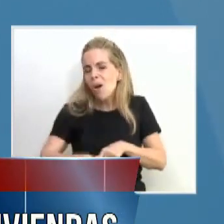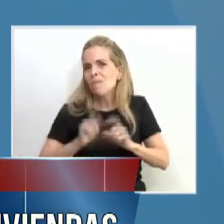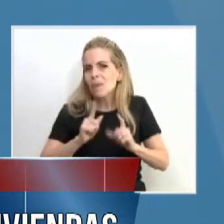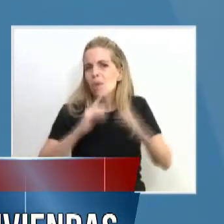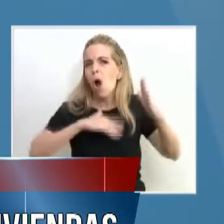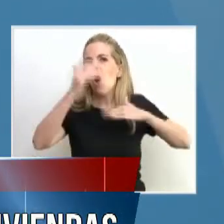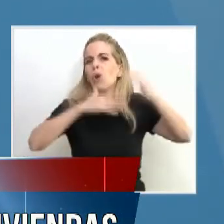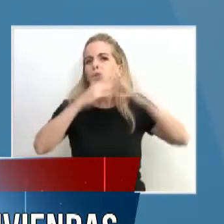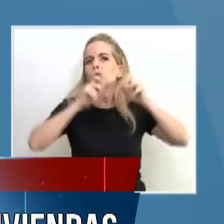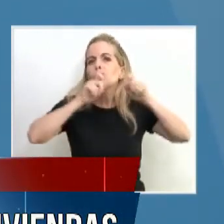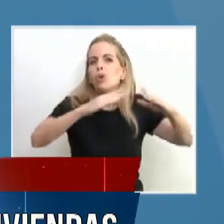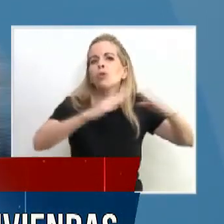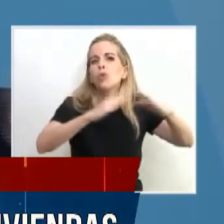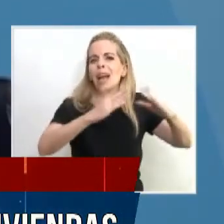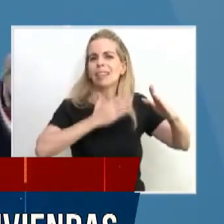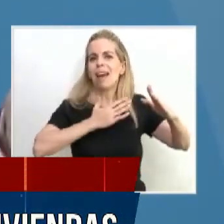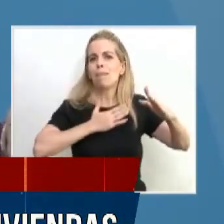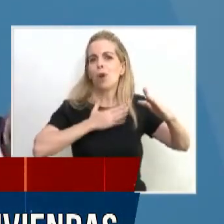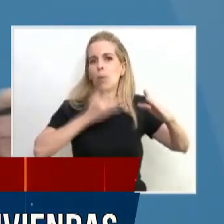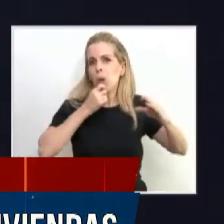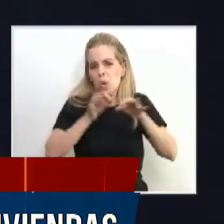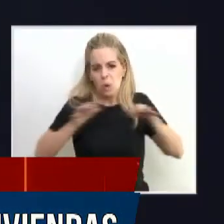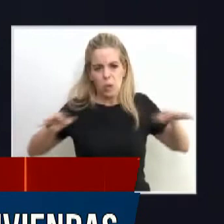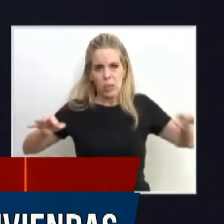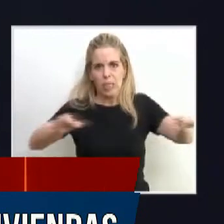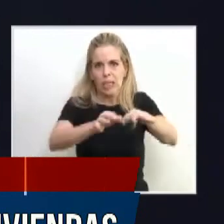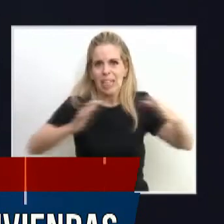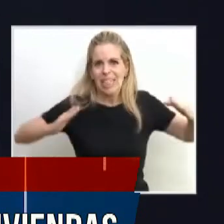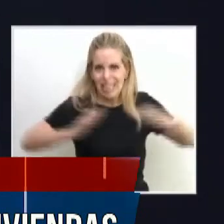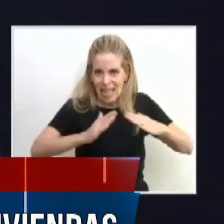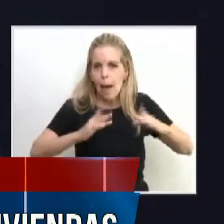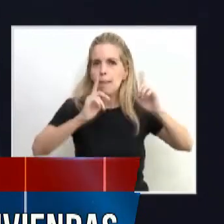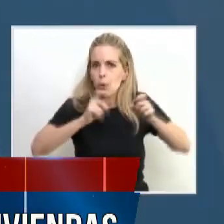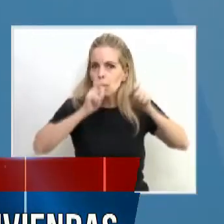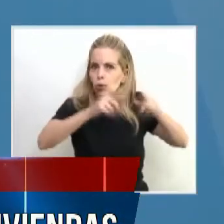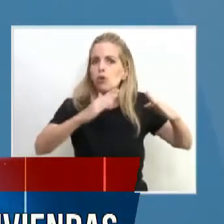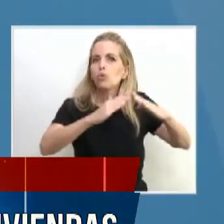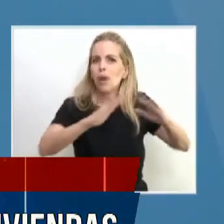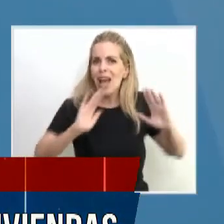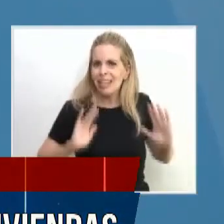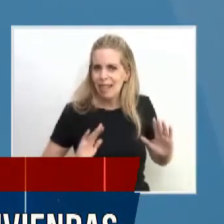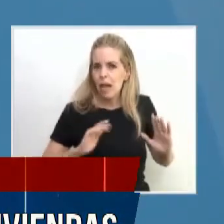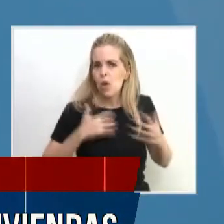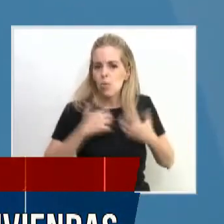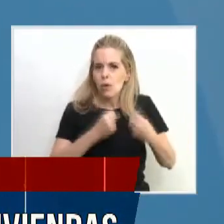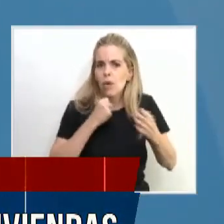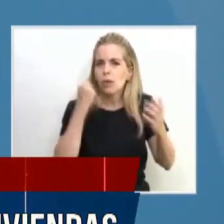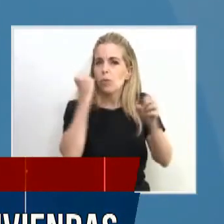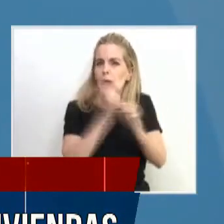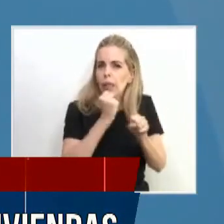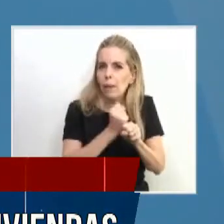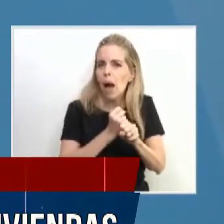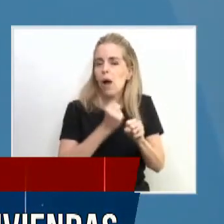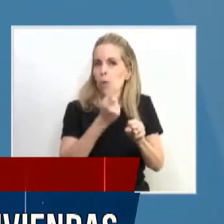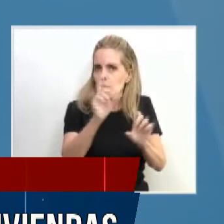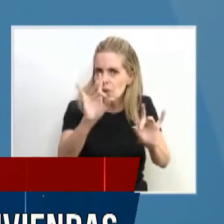casita. Una casita de 60 metros cuadrados, pero su casita, y construirla con su esfuerzo, y pagarla